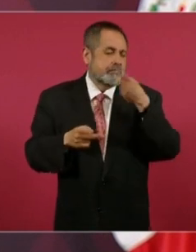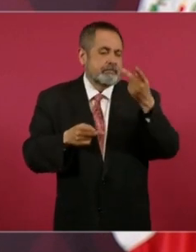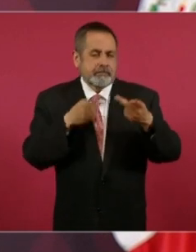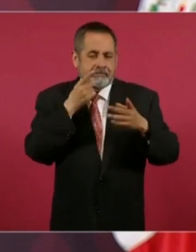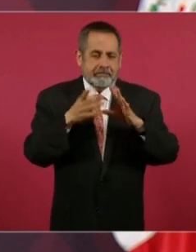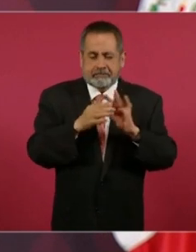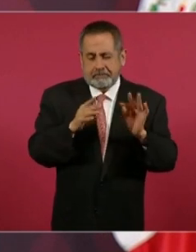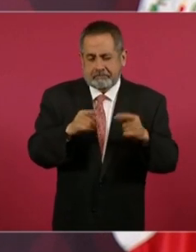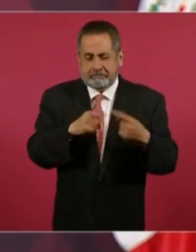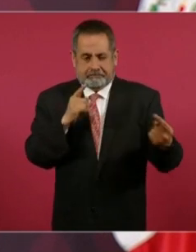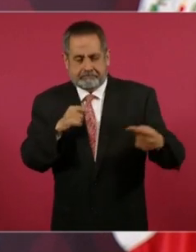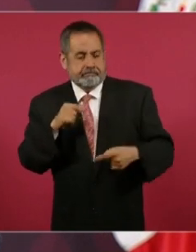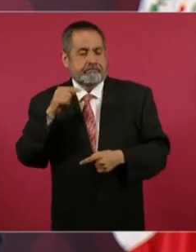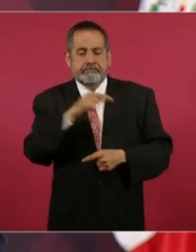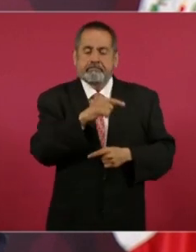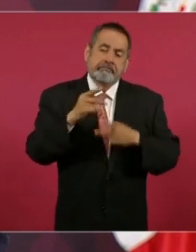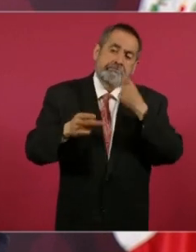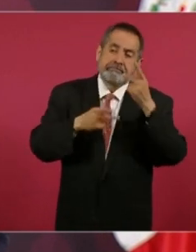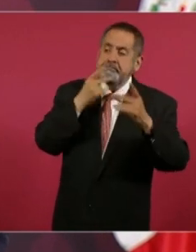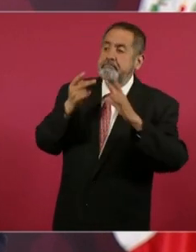un adversario,